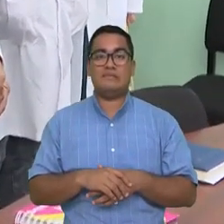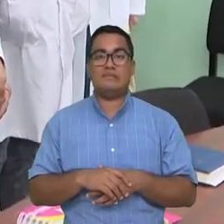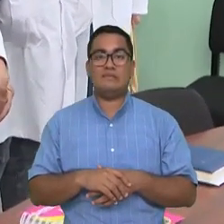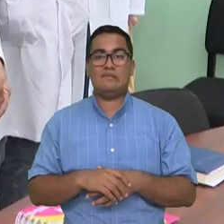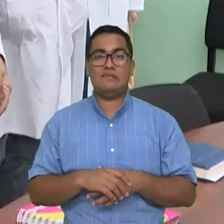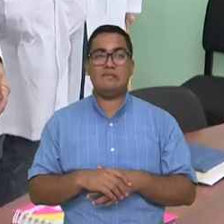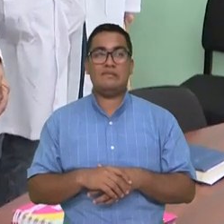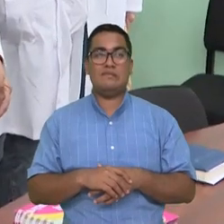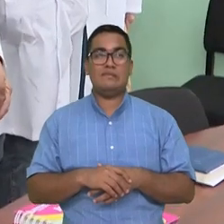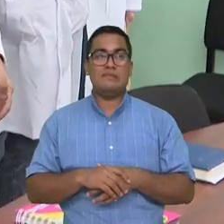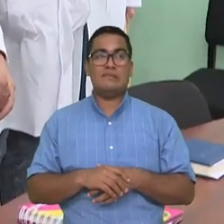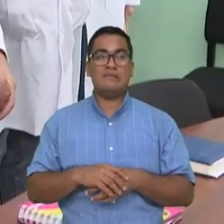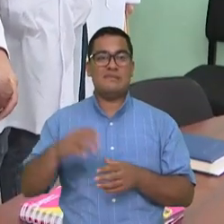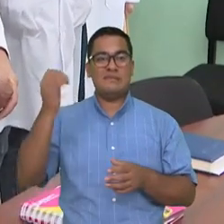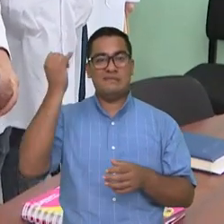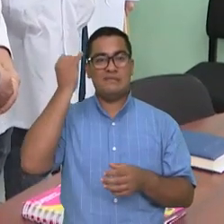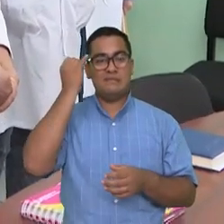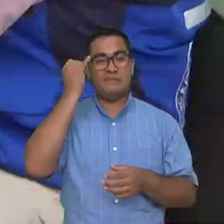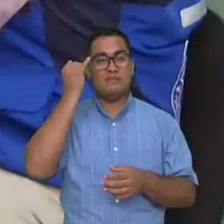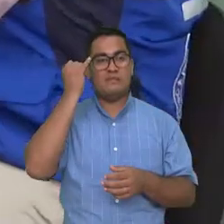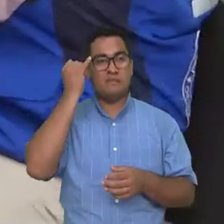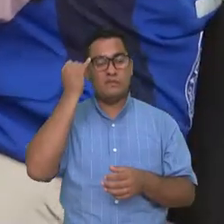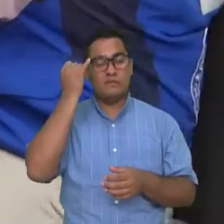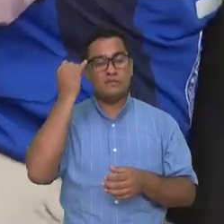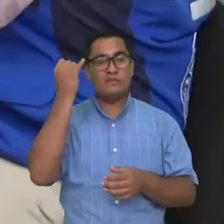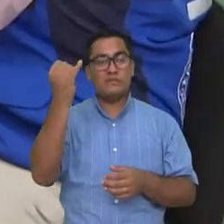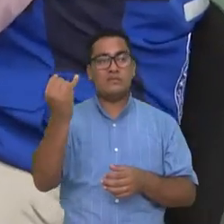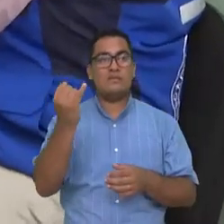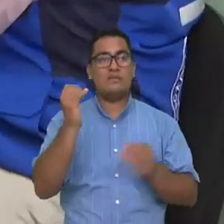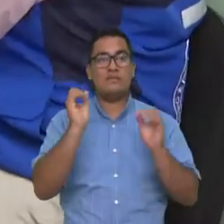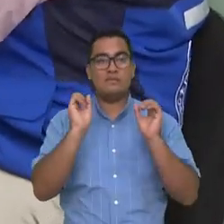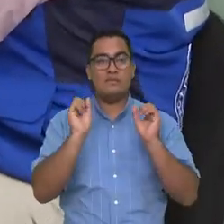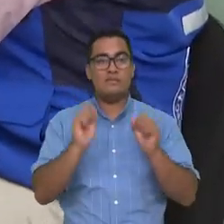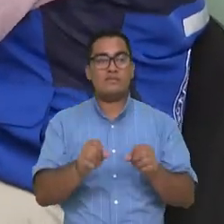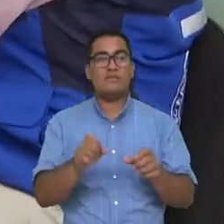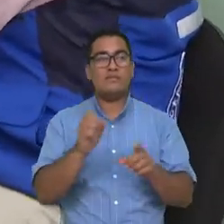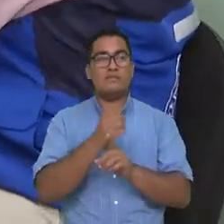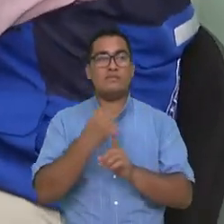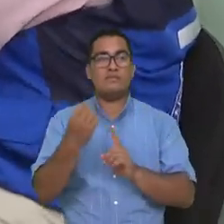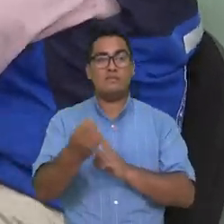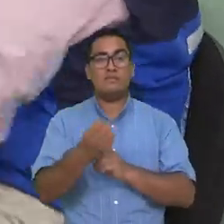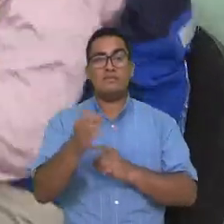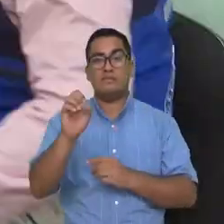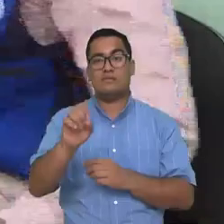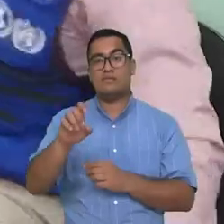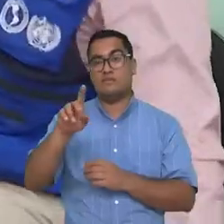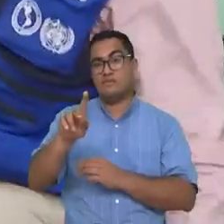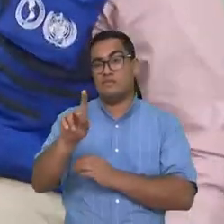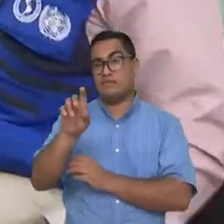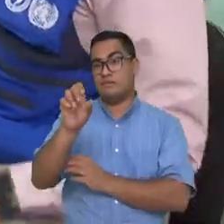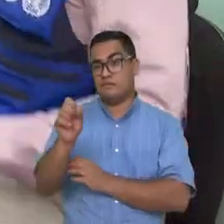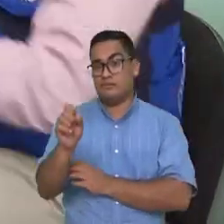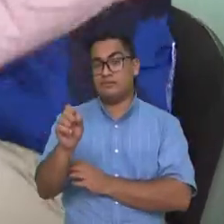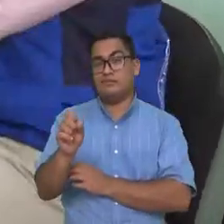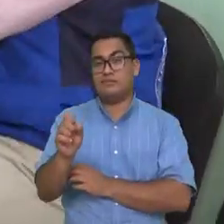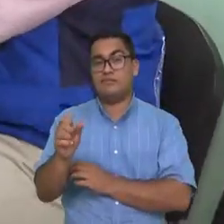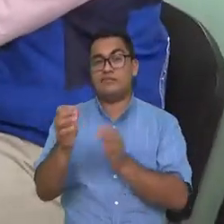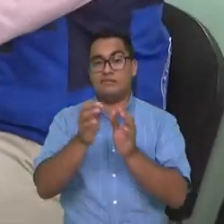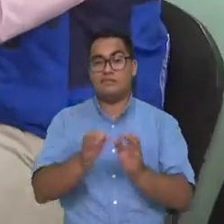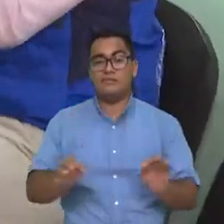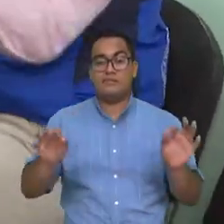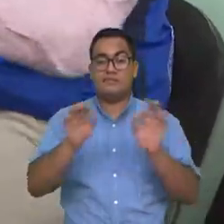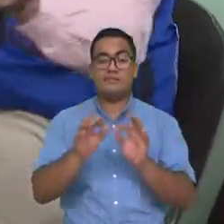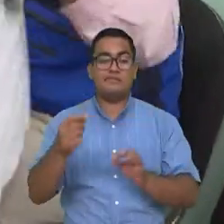los aportes que tengan los hermanos cubanos, los hermanos de la Organización Panamericana de la Salud, son útiles siempre para